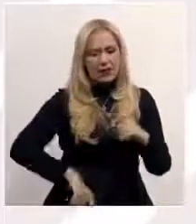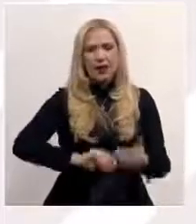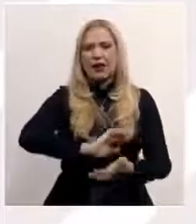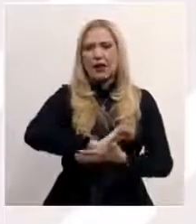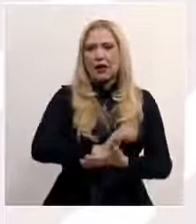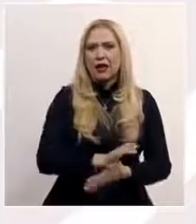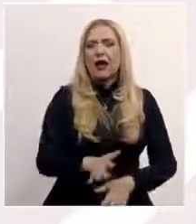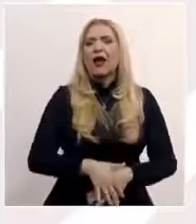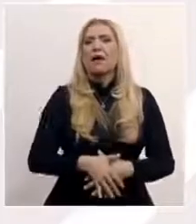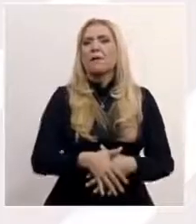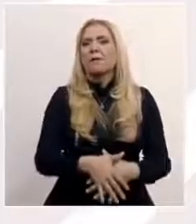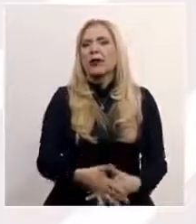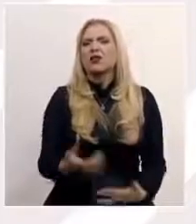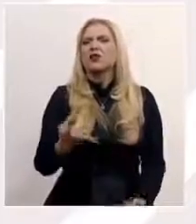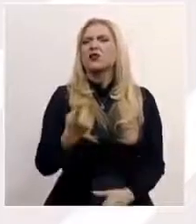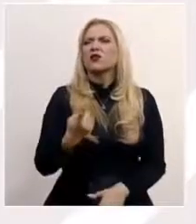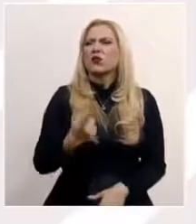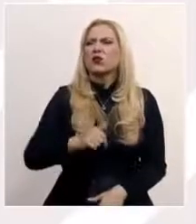embarazo. ¿Qué más?